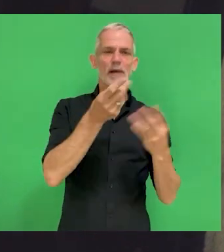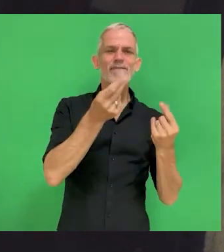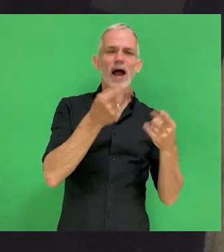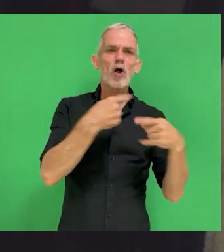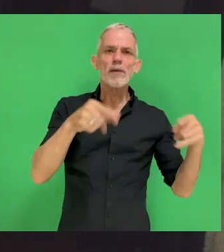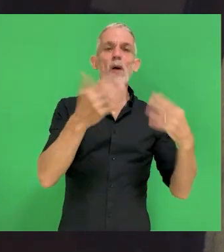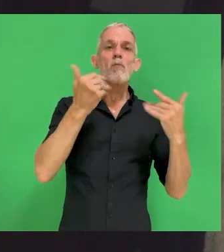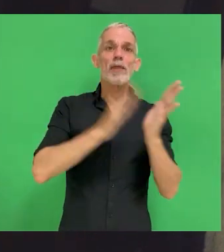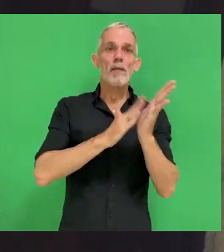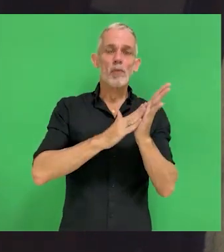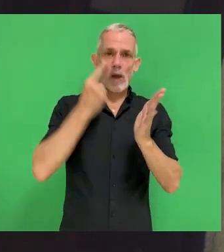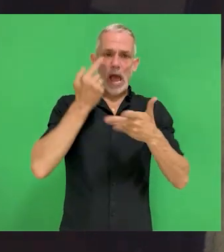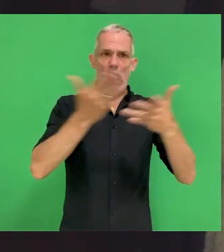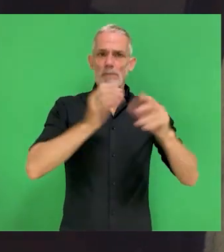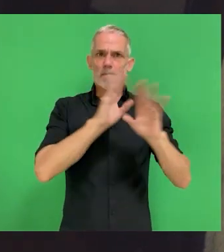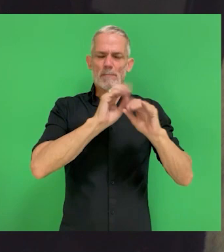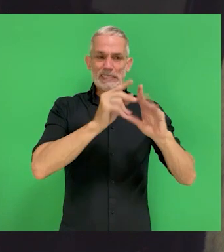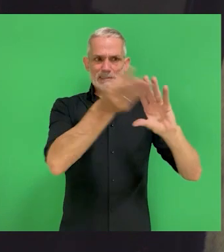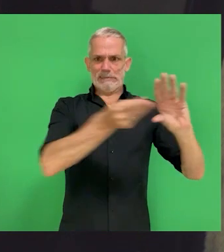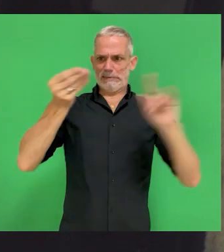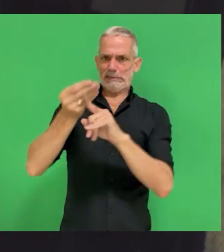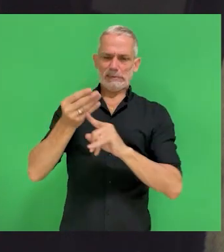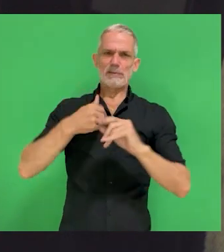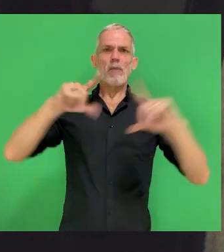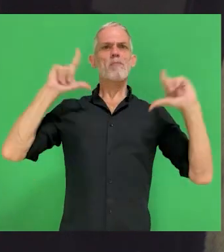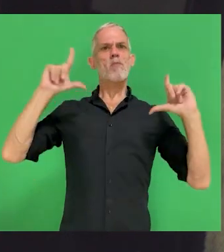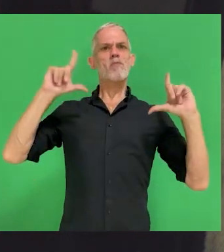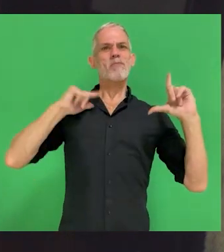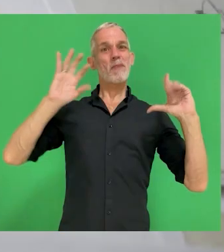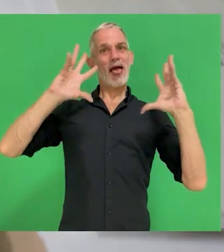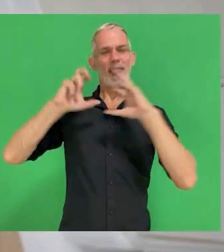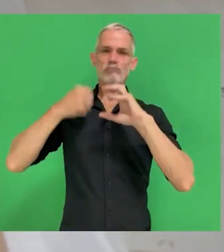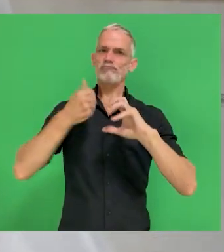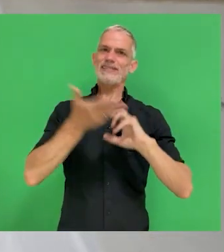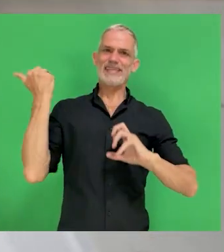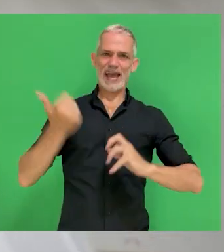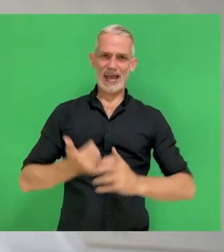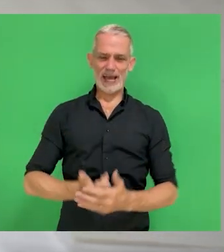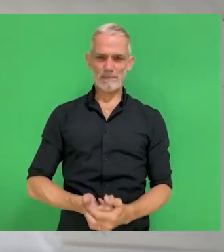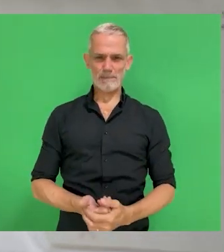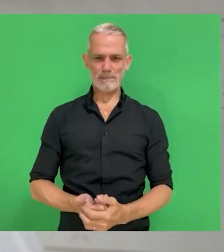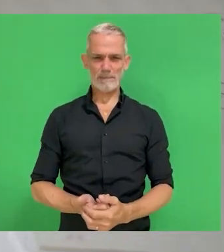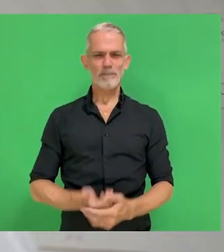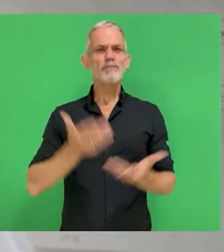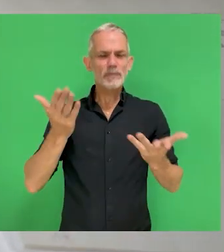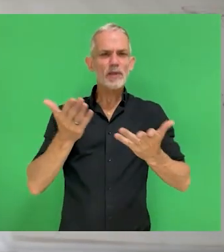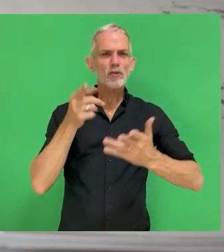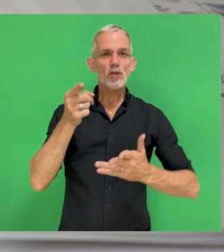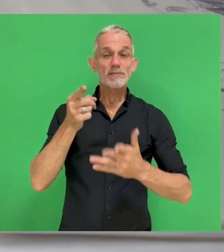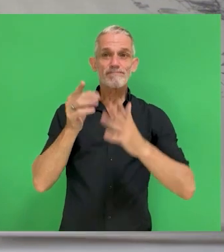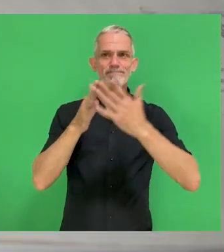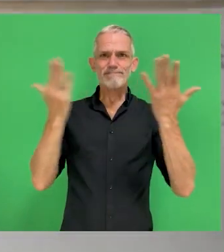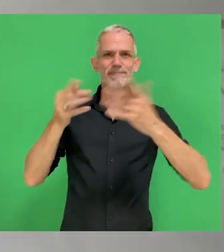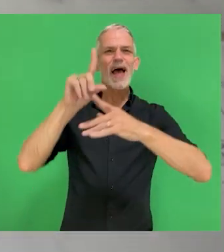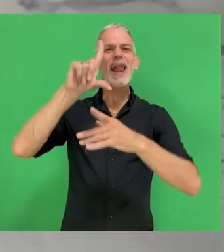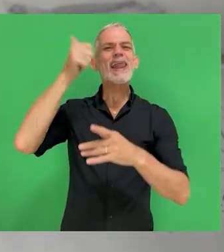valor exhibitivo para su narcisismo. Landru le mandaba, le